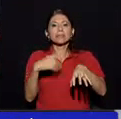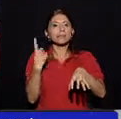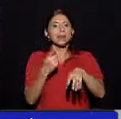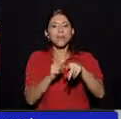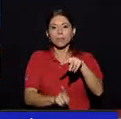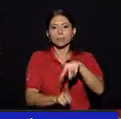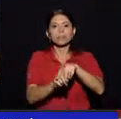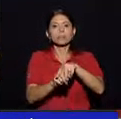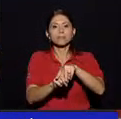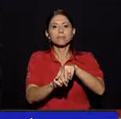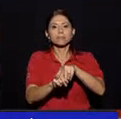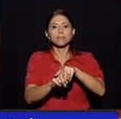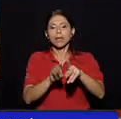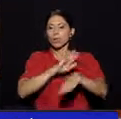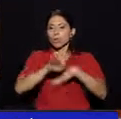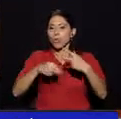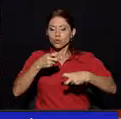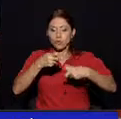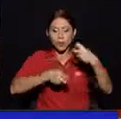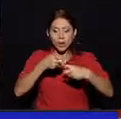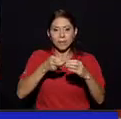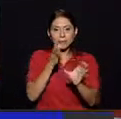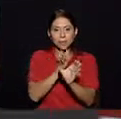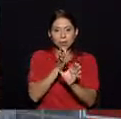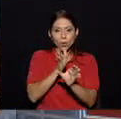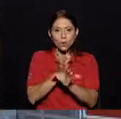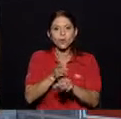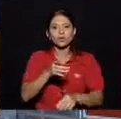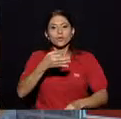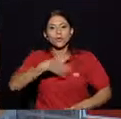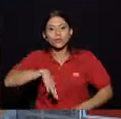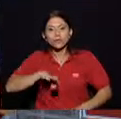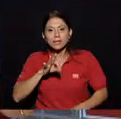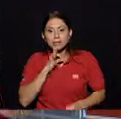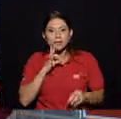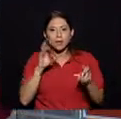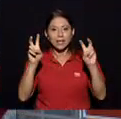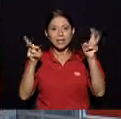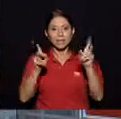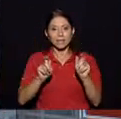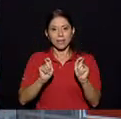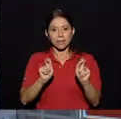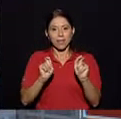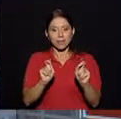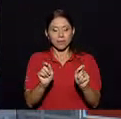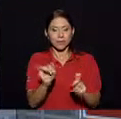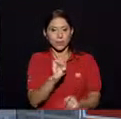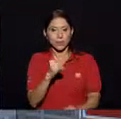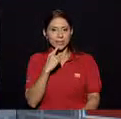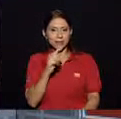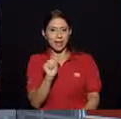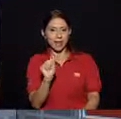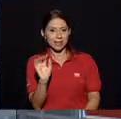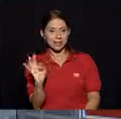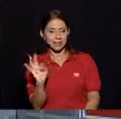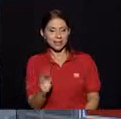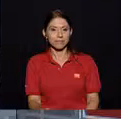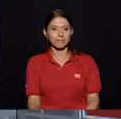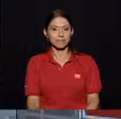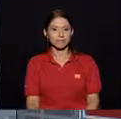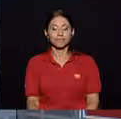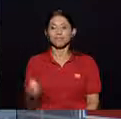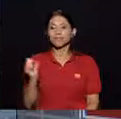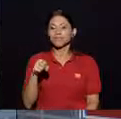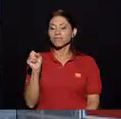todos, los problemas psicológicos, la frustración y el tema educativo que mencionaba doña Ana Teresa. Tal